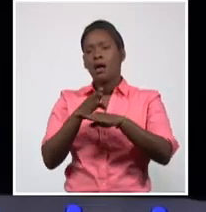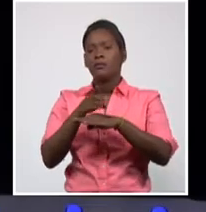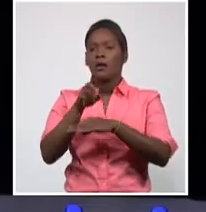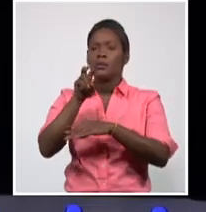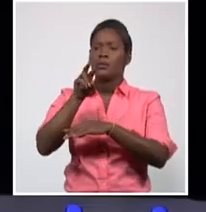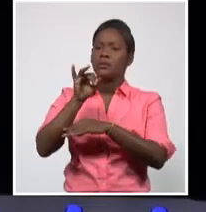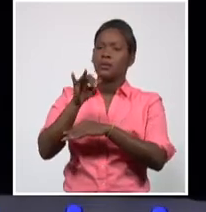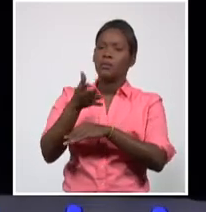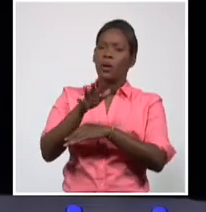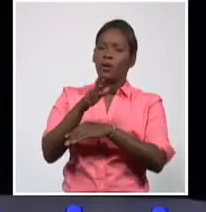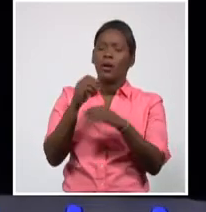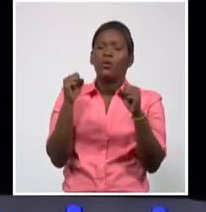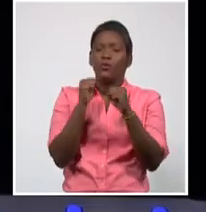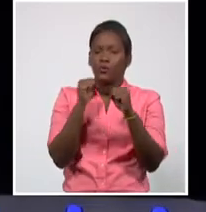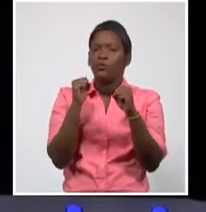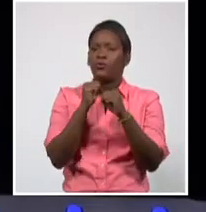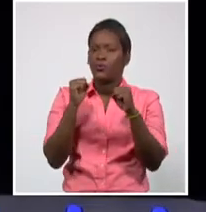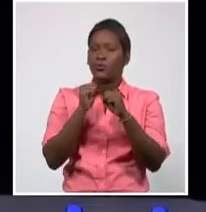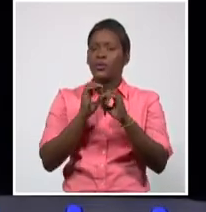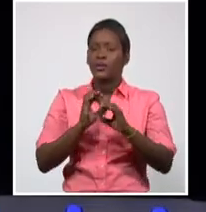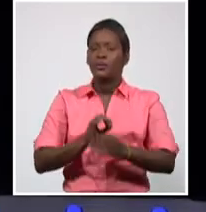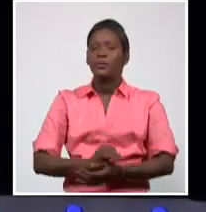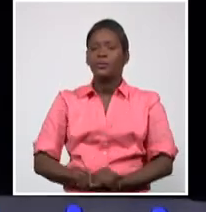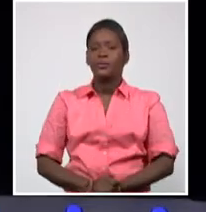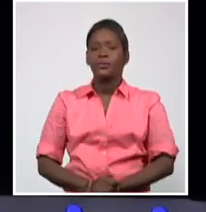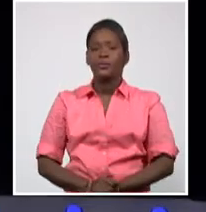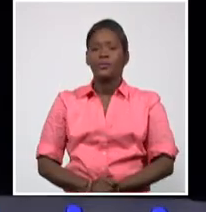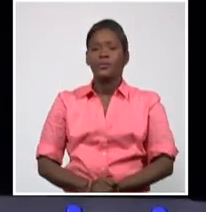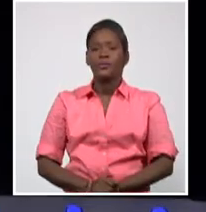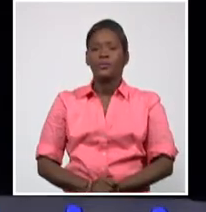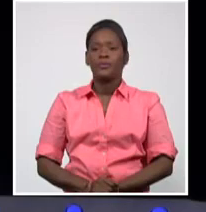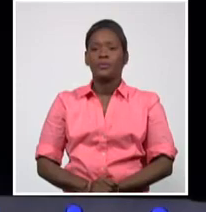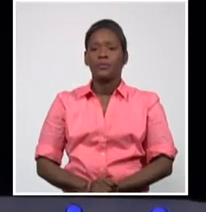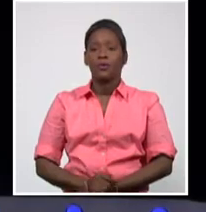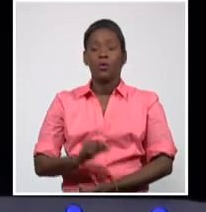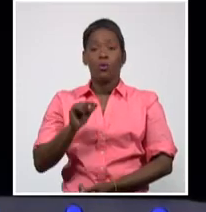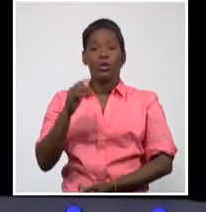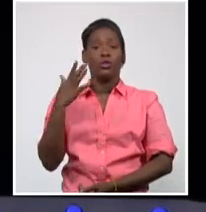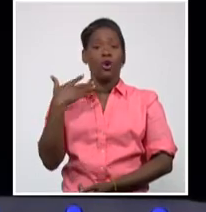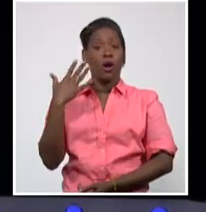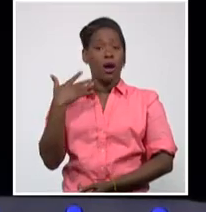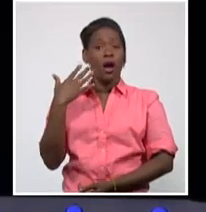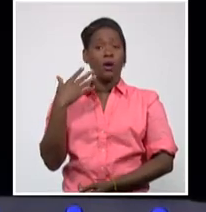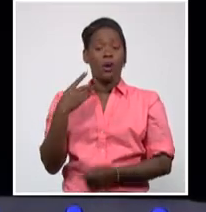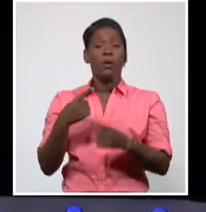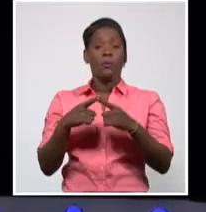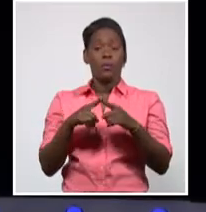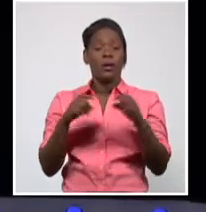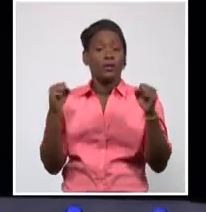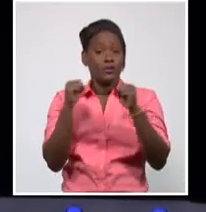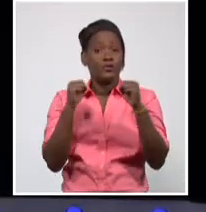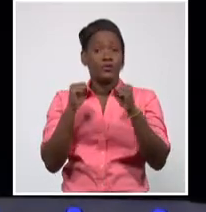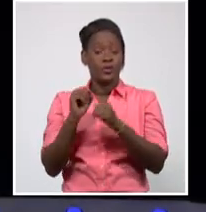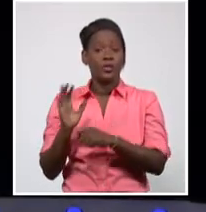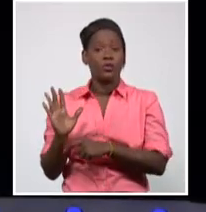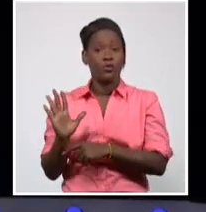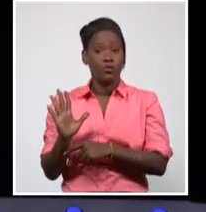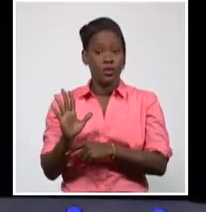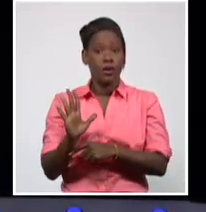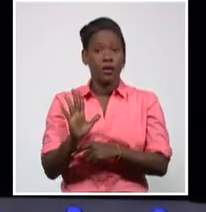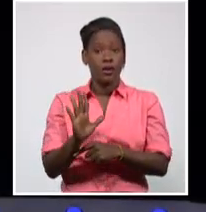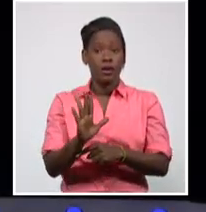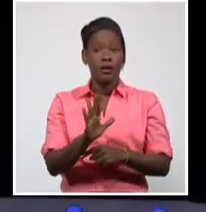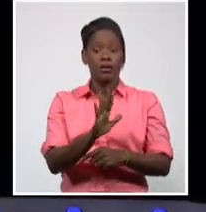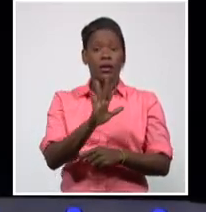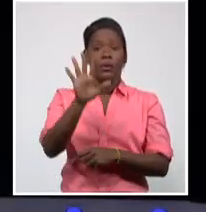muy bajas para nuestro país. Y observen también un poco más cálido, pero también el frente se va a mantener casi estacionario, ocasionando